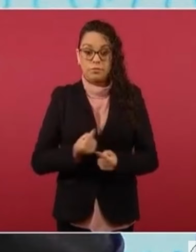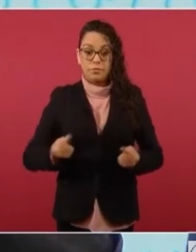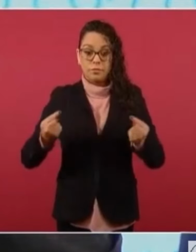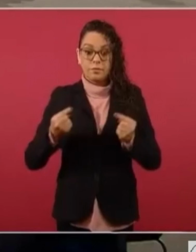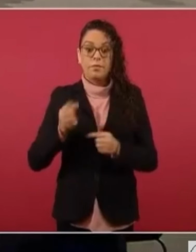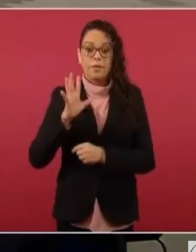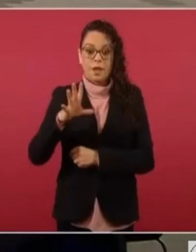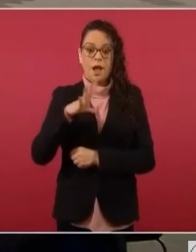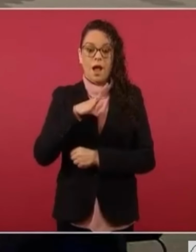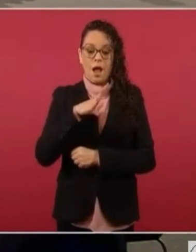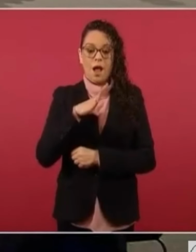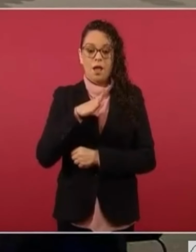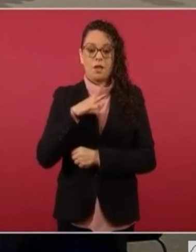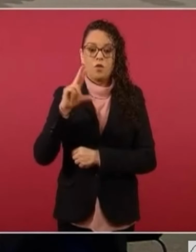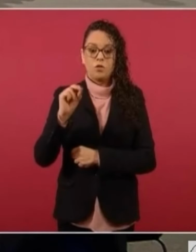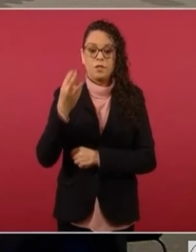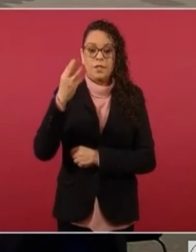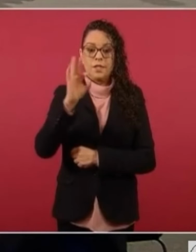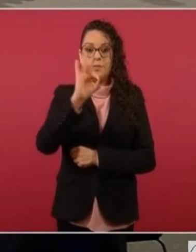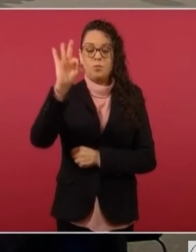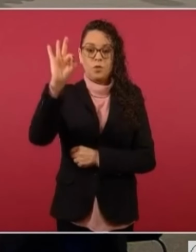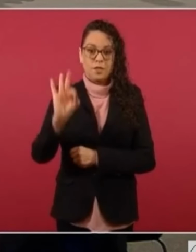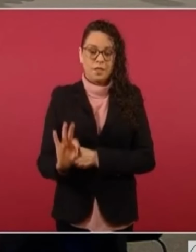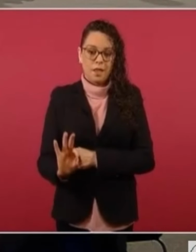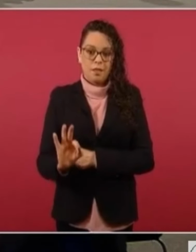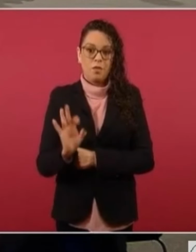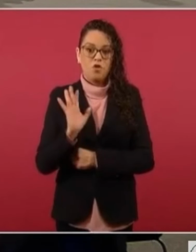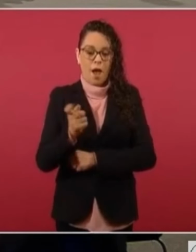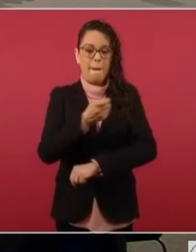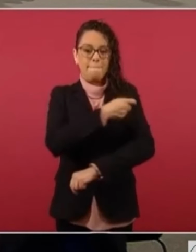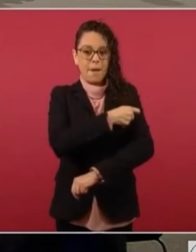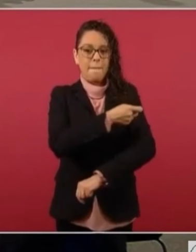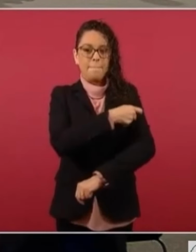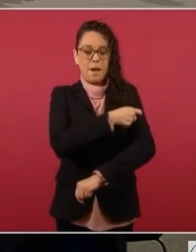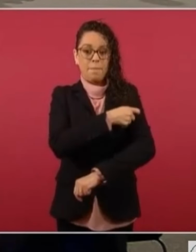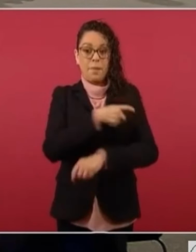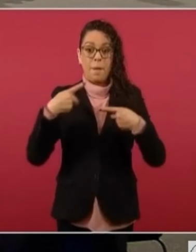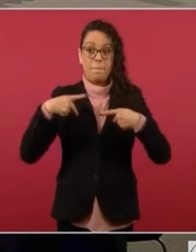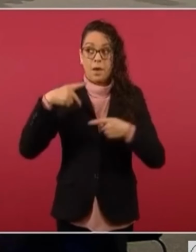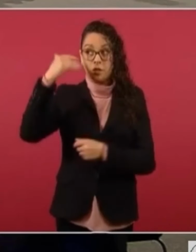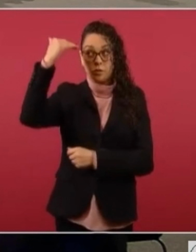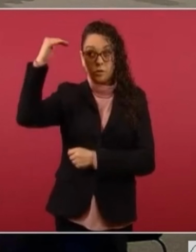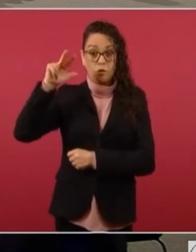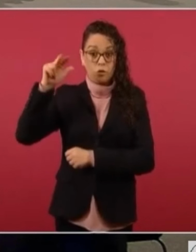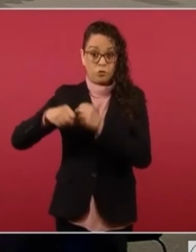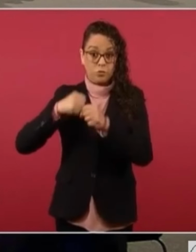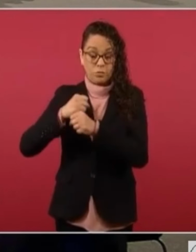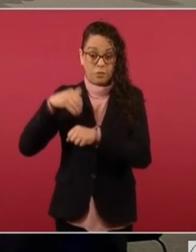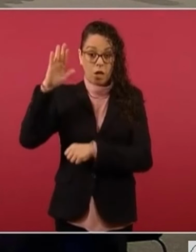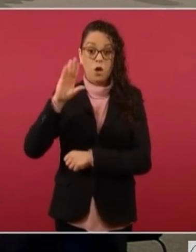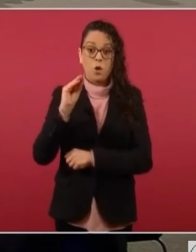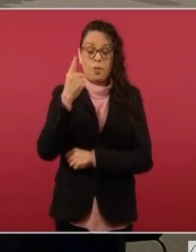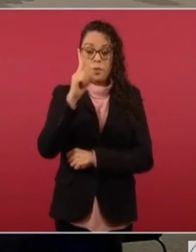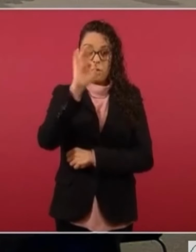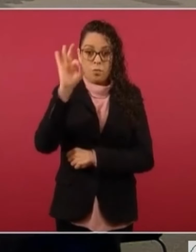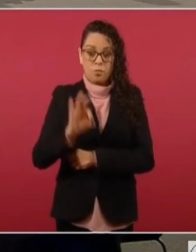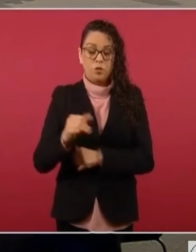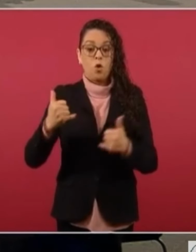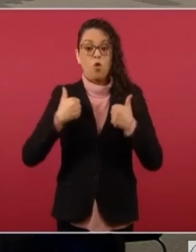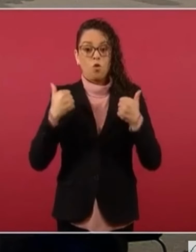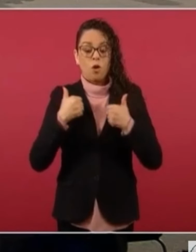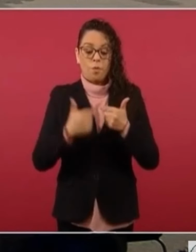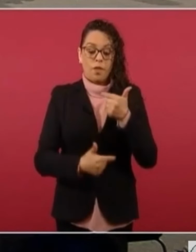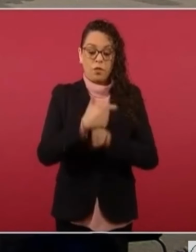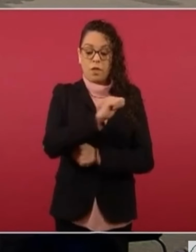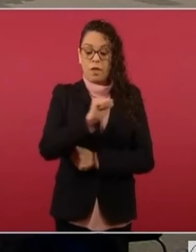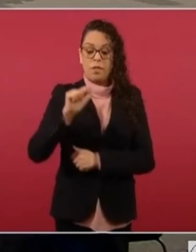una cobertura del 83%, en personas que son mayores de edad 91%, en nuestros adolescentes de 12 a